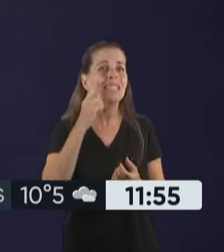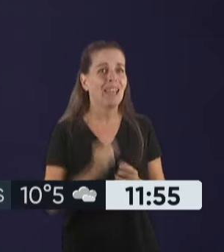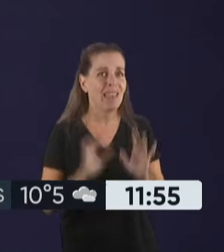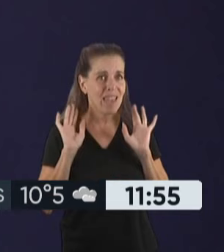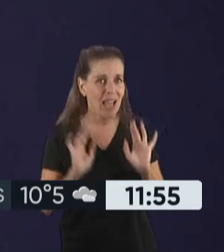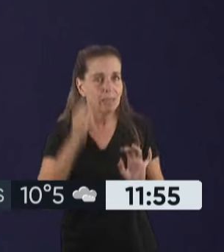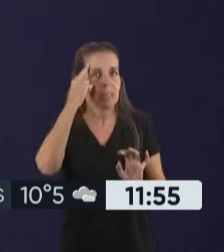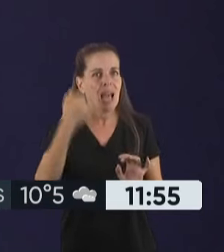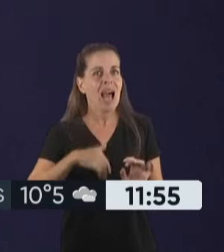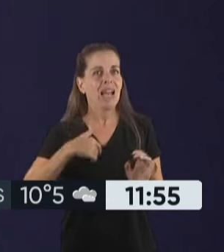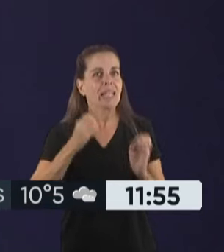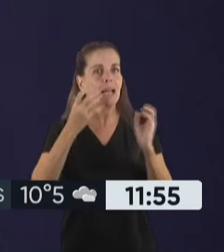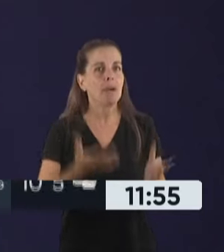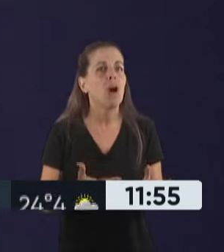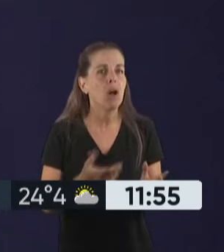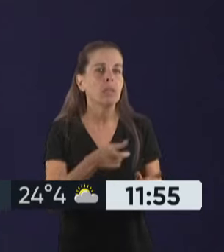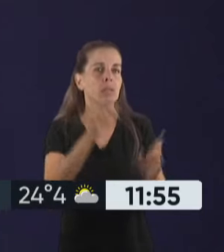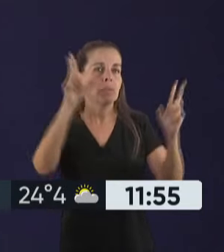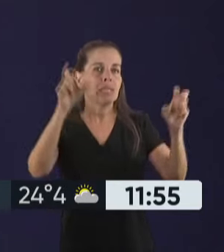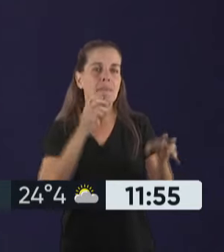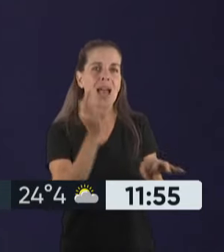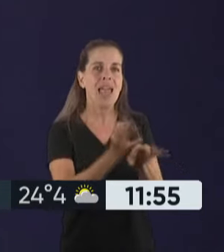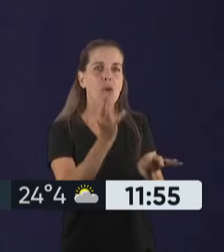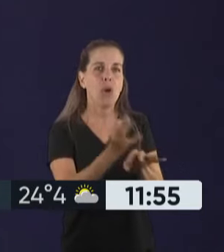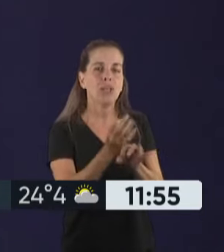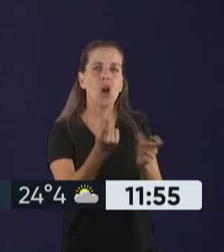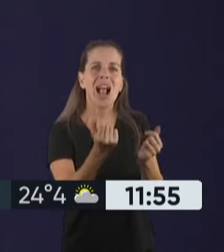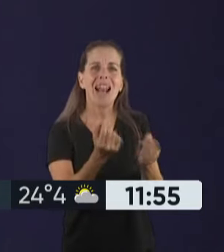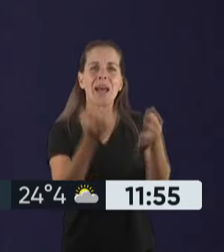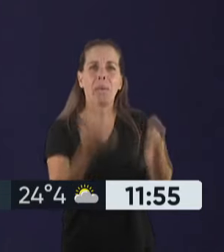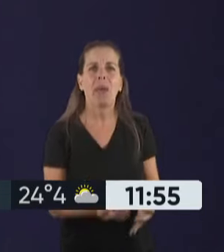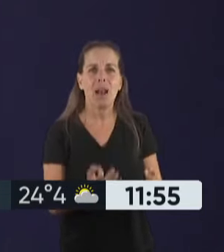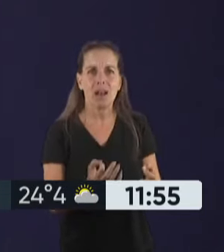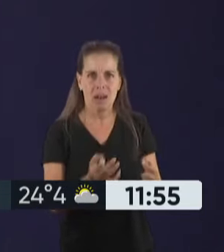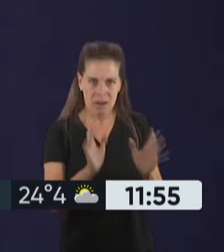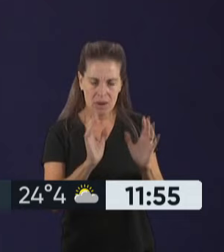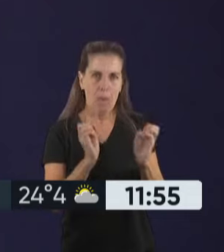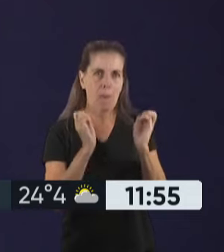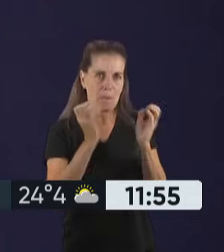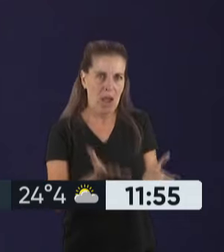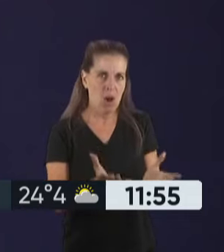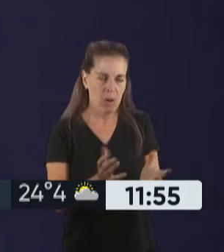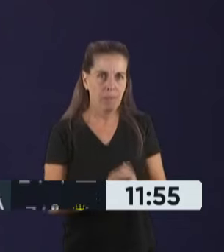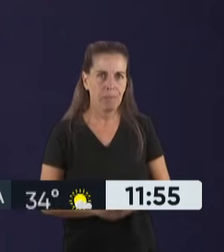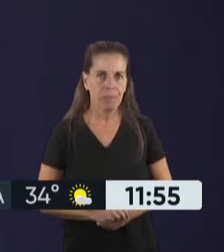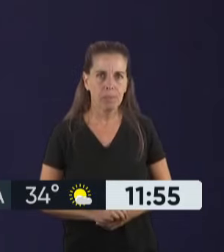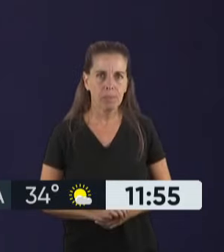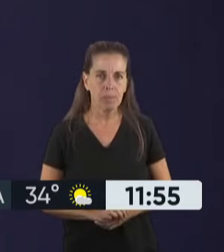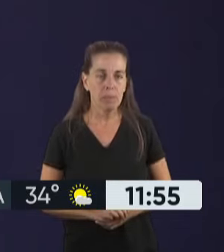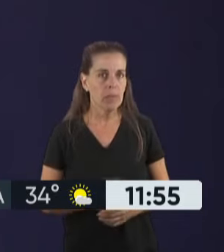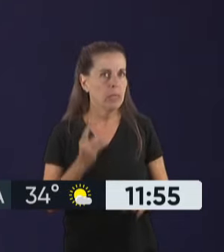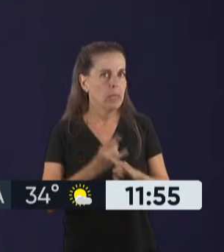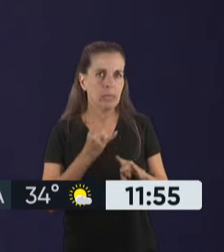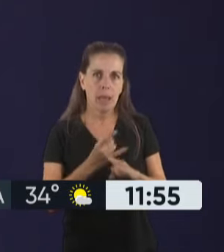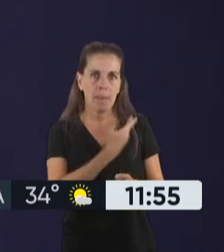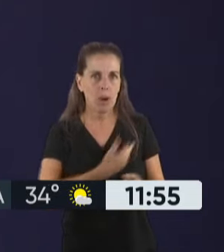próspera es una Argentina que incluye una educación de calidad y de primer mundo Así que eh todos los esfuerzos